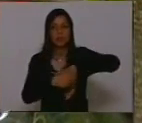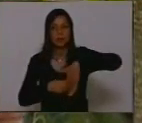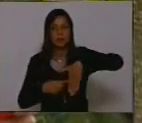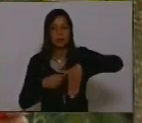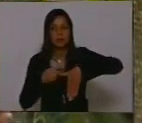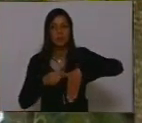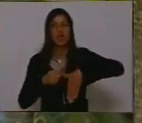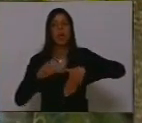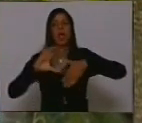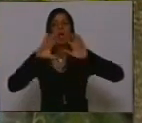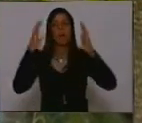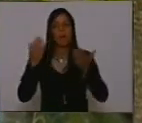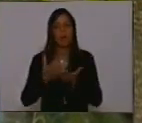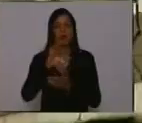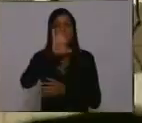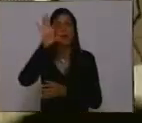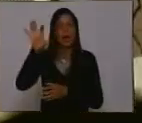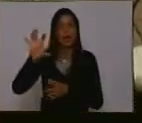el mundo.